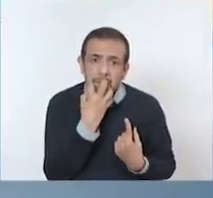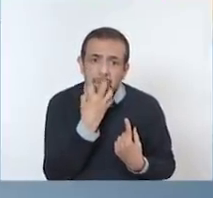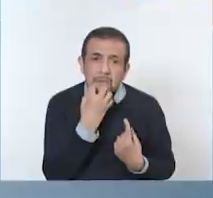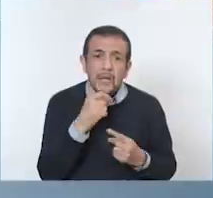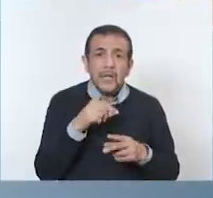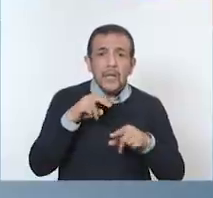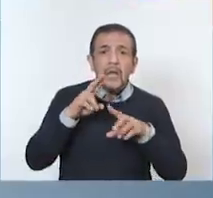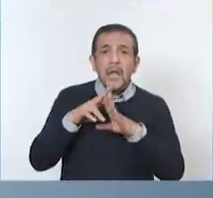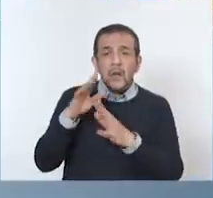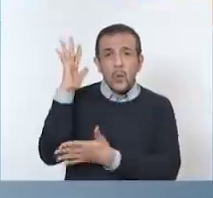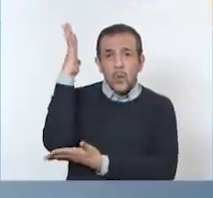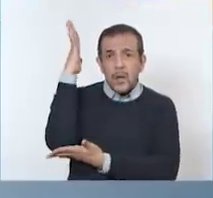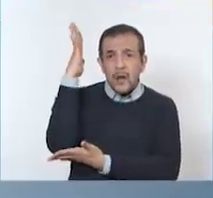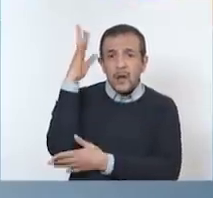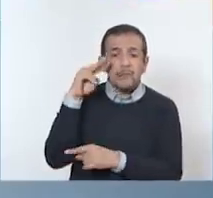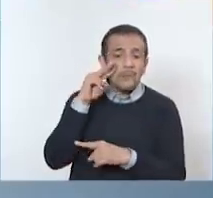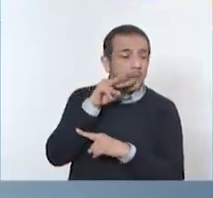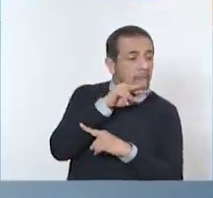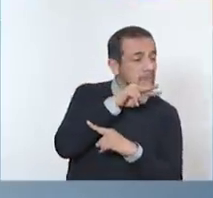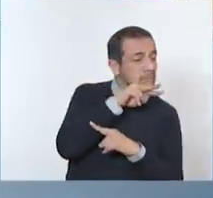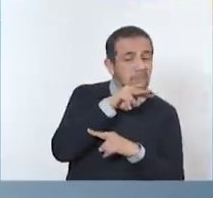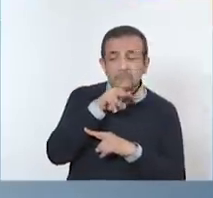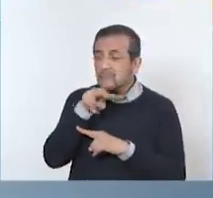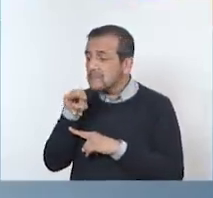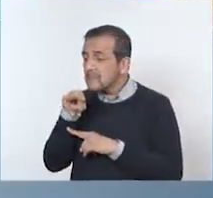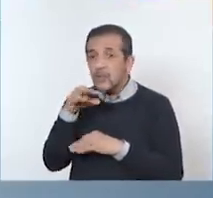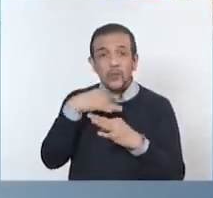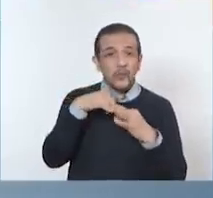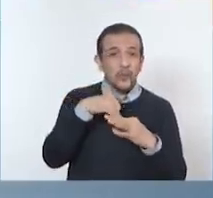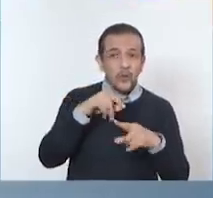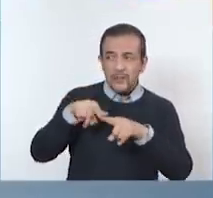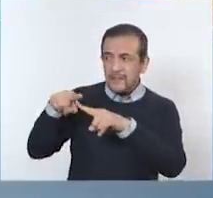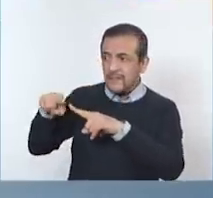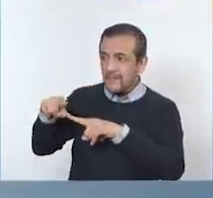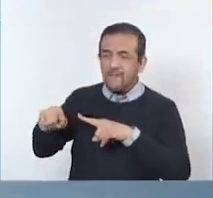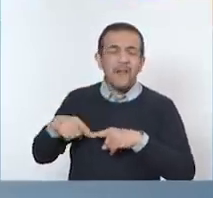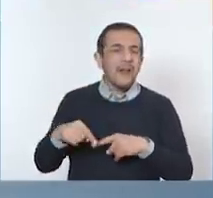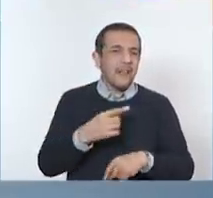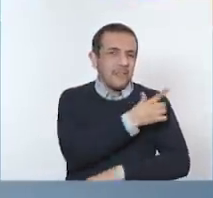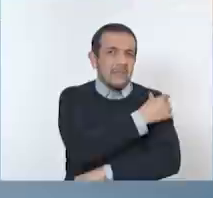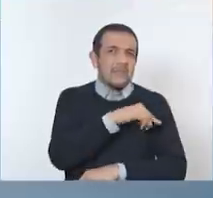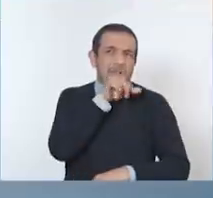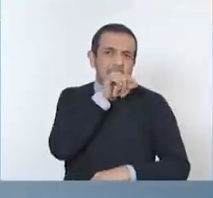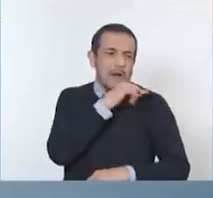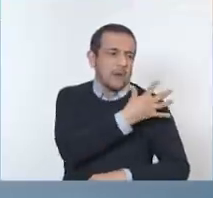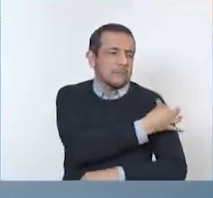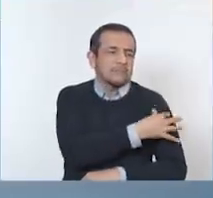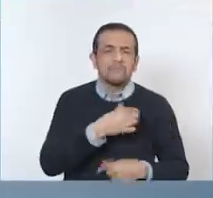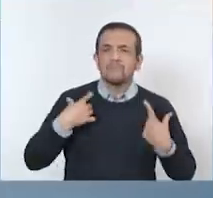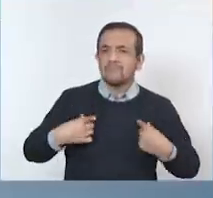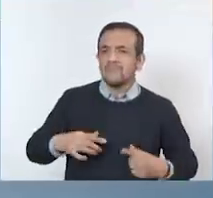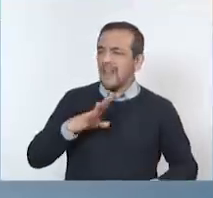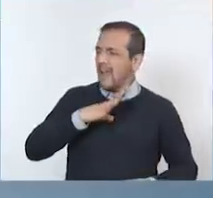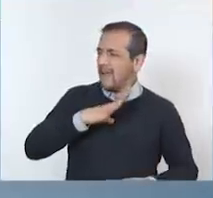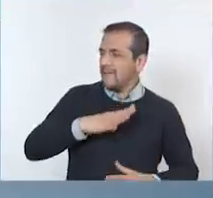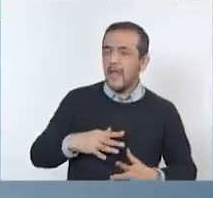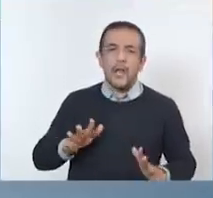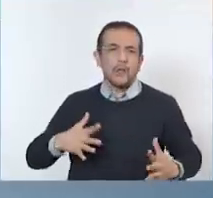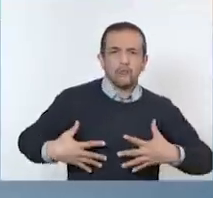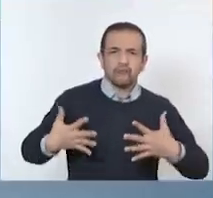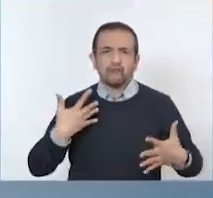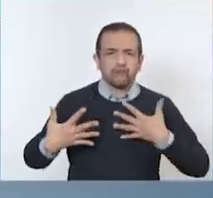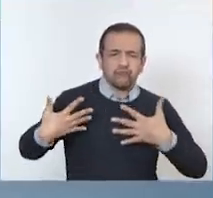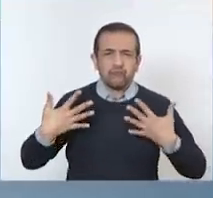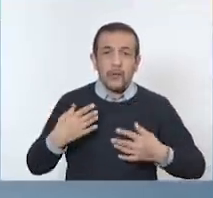ahí en un arbolito, viendo cómo todos los pájaros se sacudían, se movían y